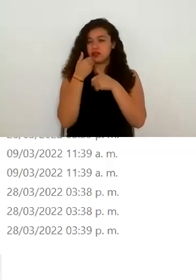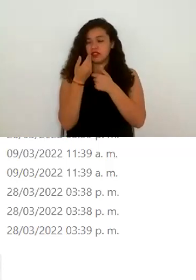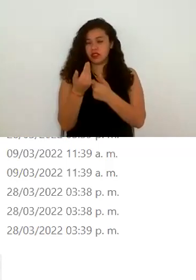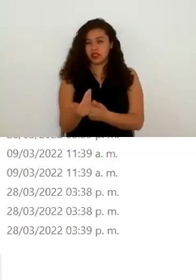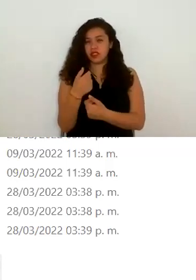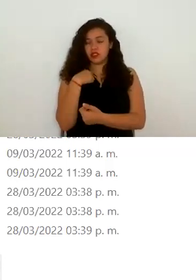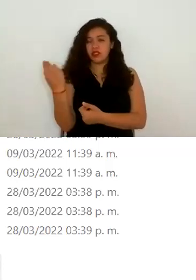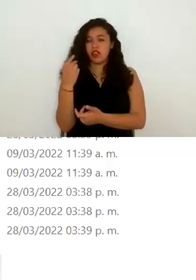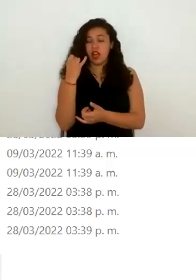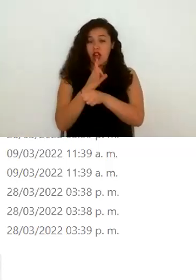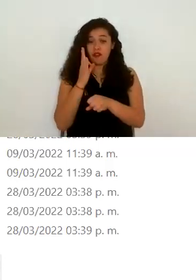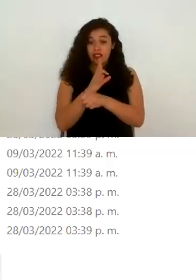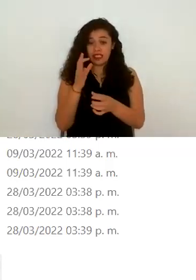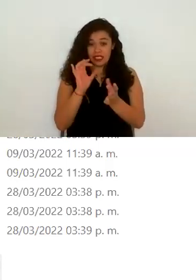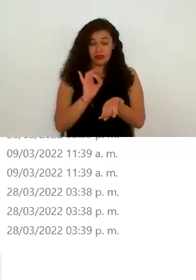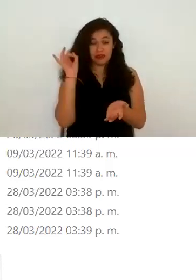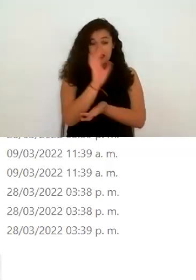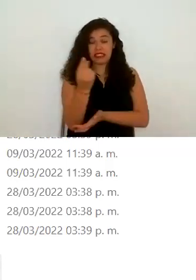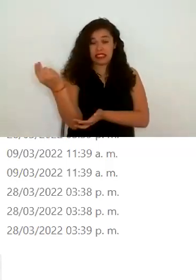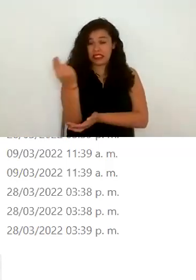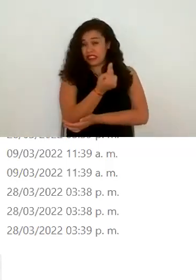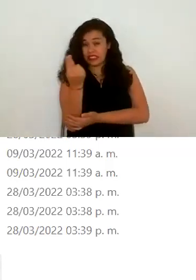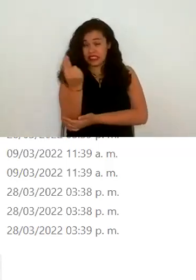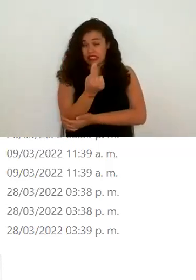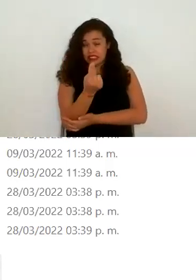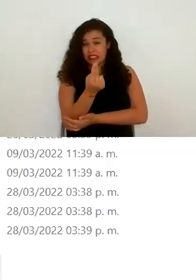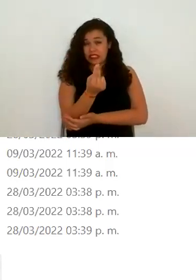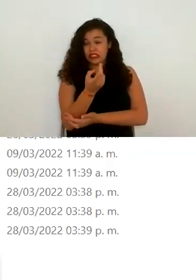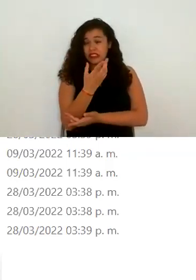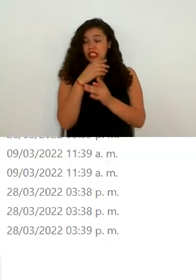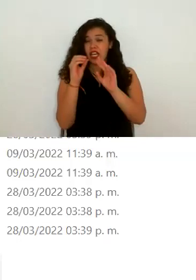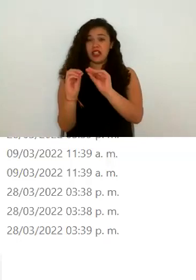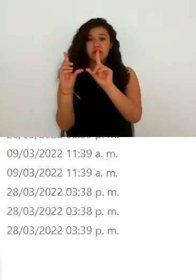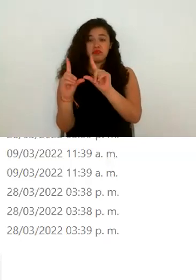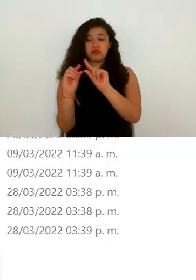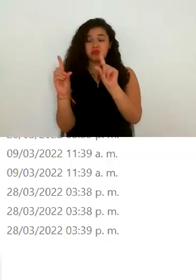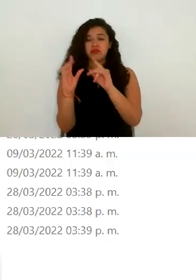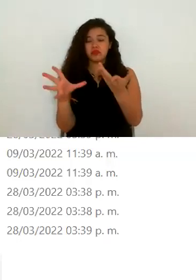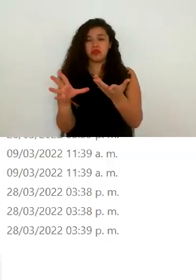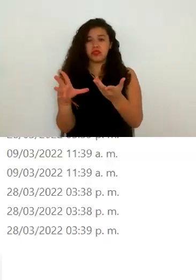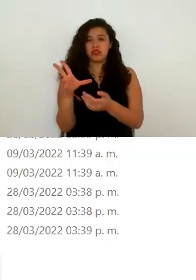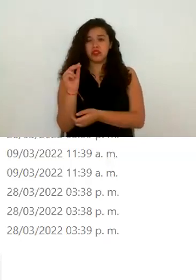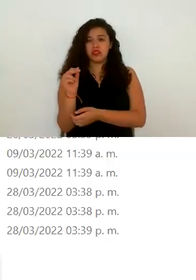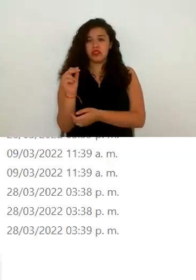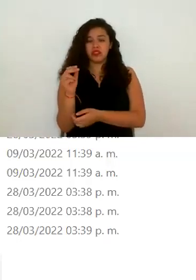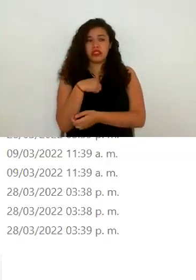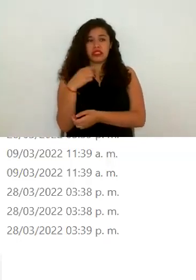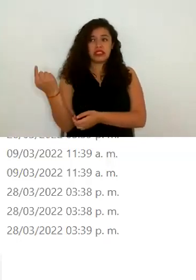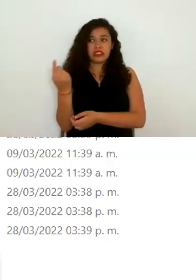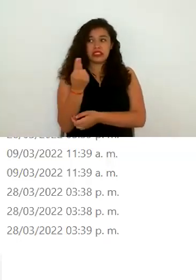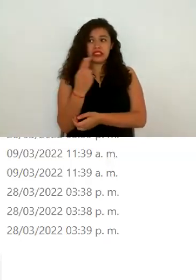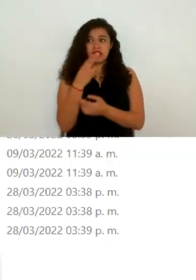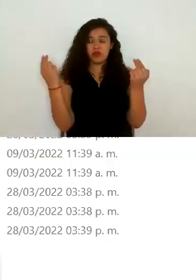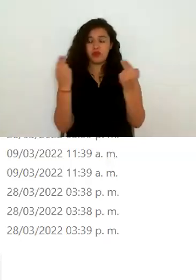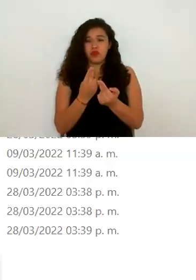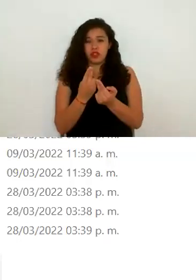necesito enviar ahorita ya por correo electrónico, ya no abre. O dice, necesitas formatear tu USB. O si